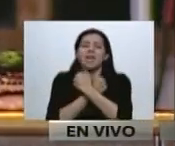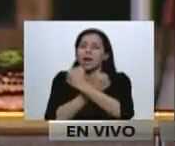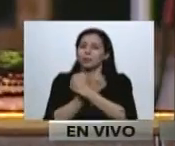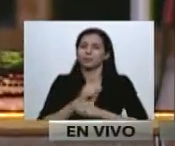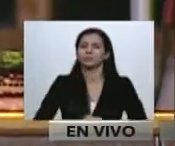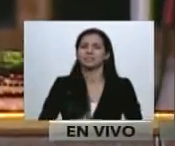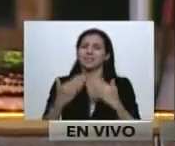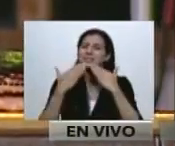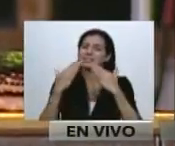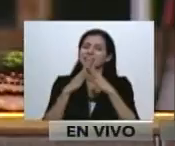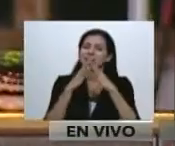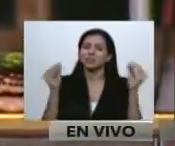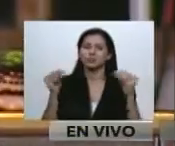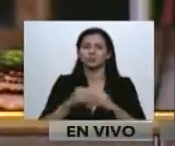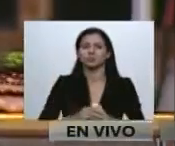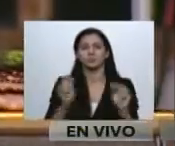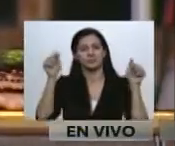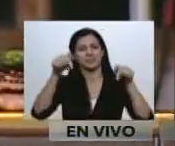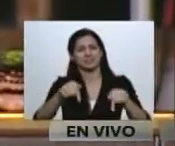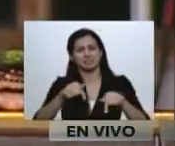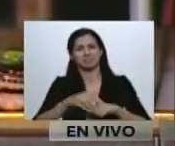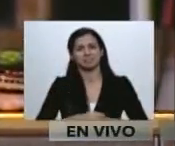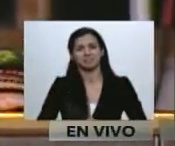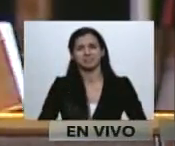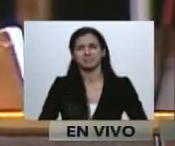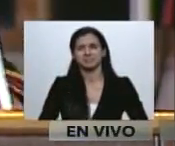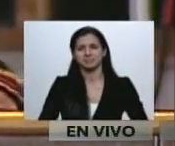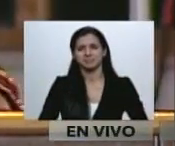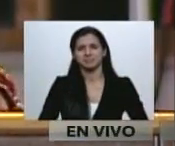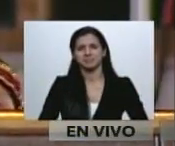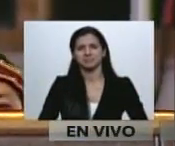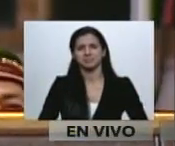Muchas gracias a todos por estar aquí.